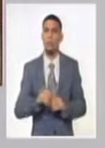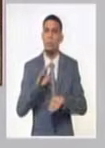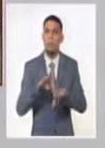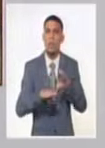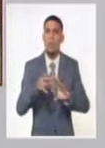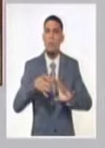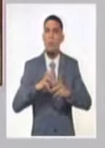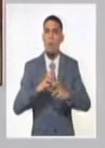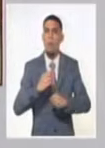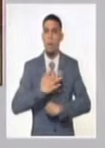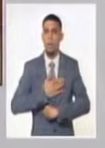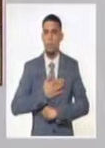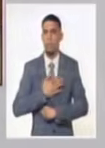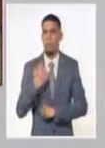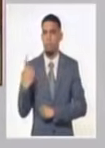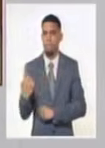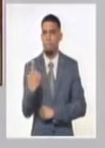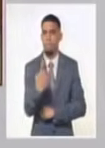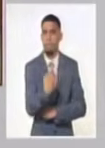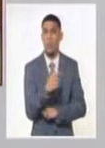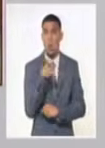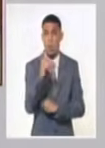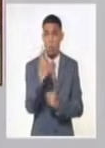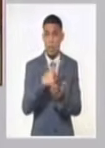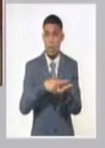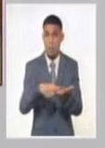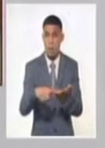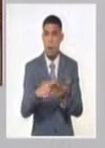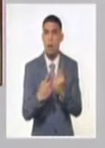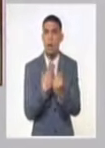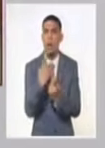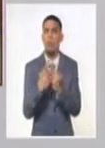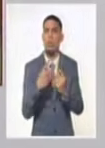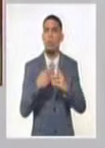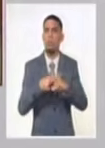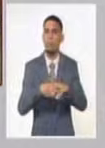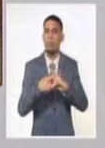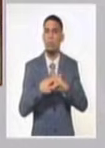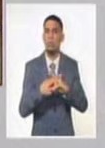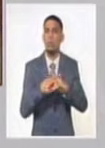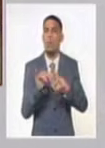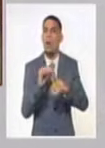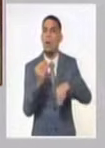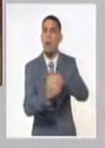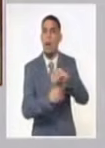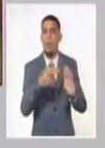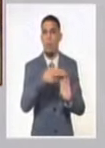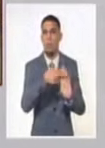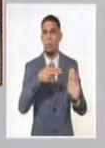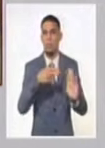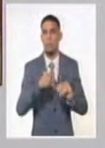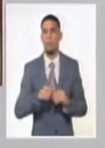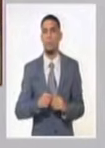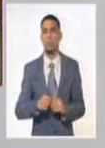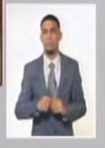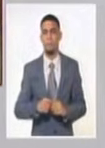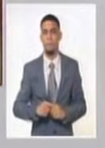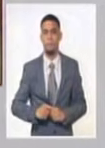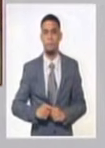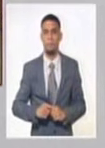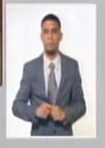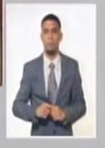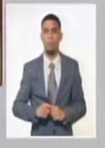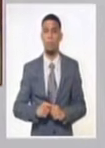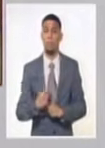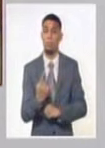que ya hemos hecho, porque ya en esta última semana se han ido introduciendo algunas adecuaciones e incluso algunas muy específicas que comenzaron antes. ¿Qué hemos tratado